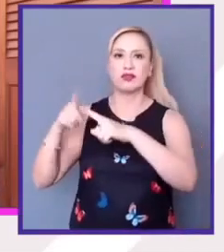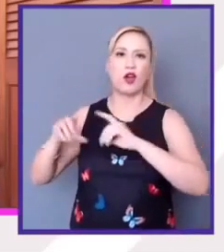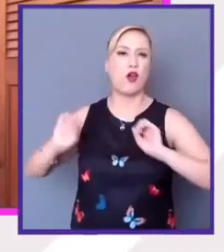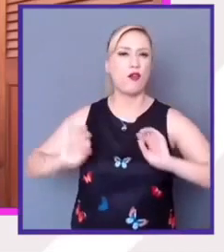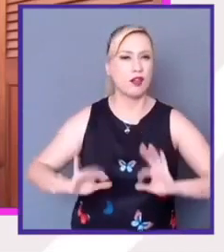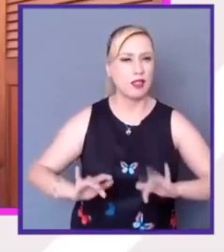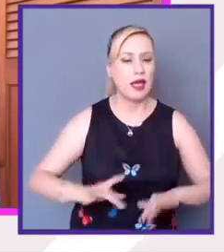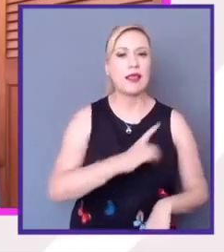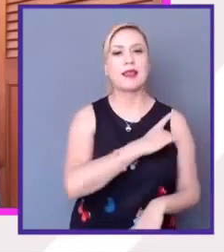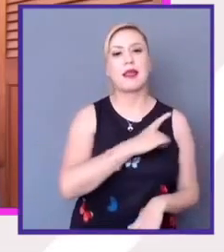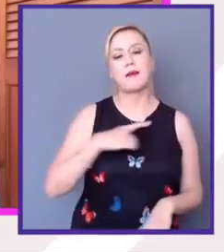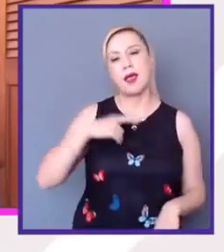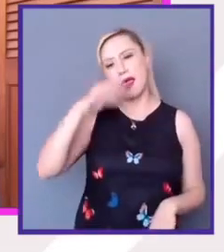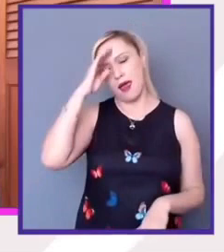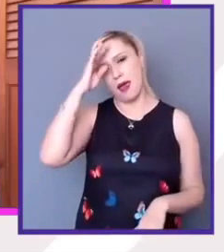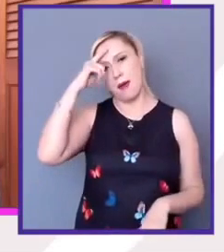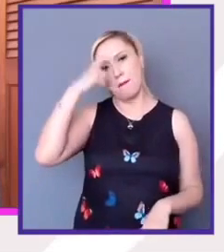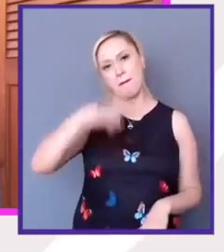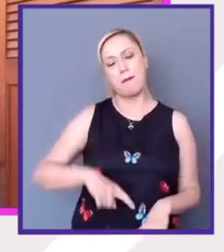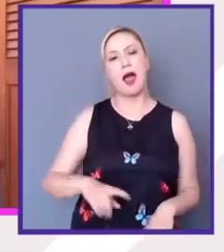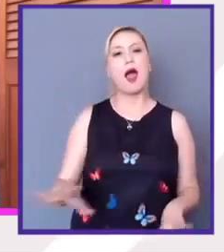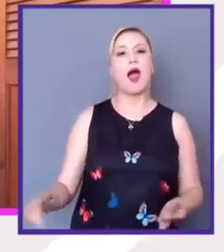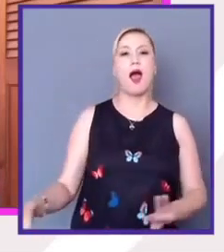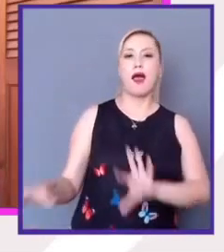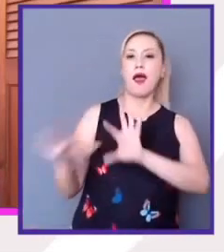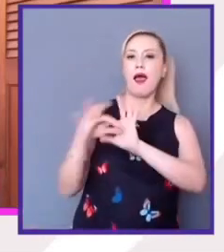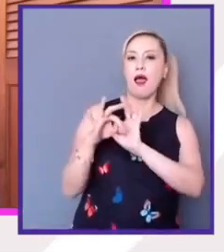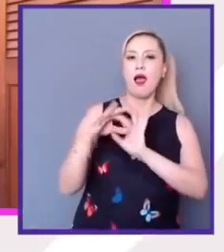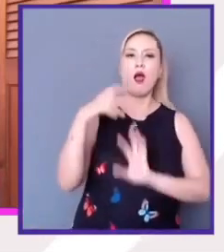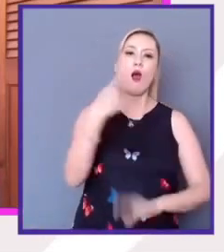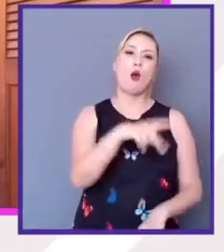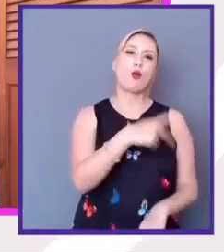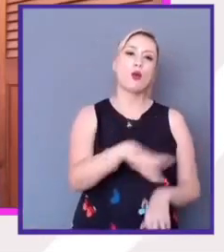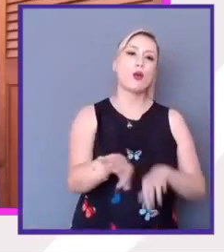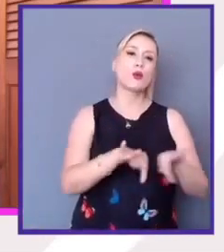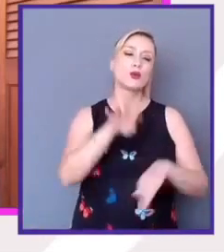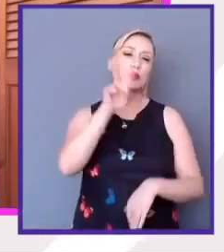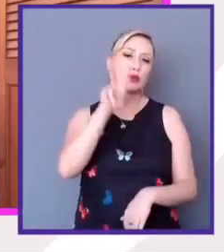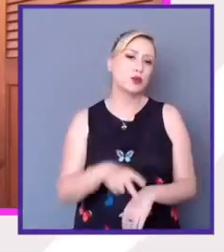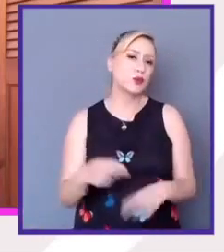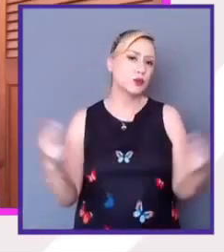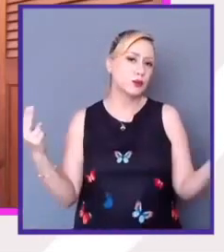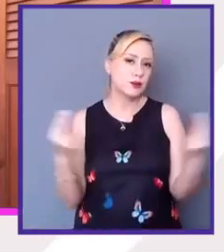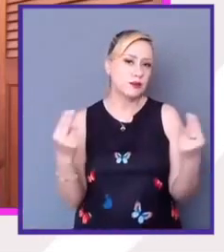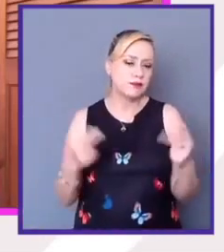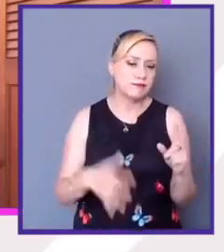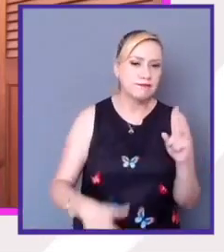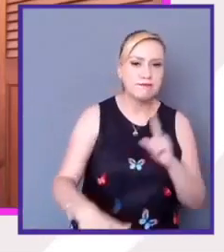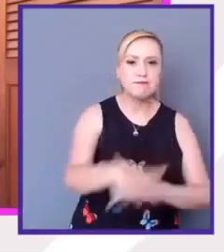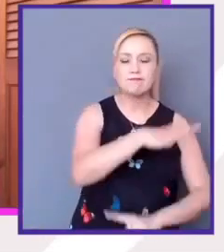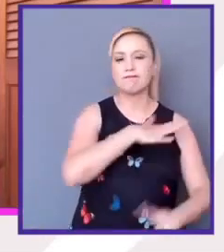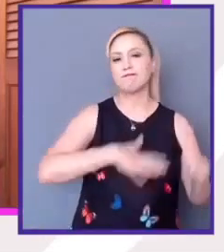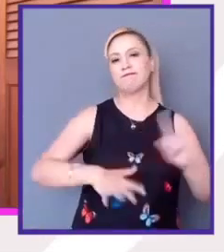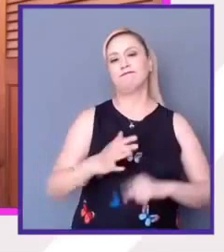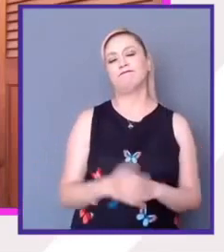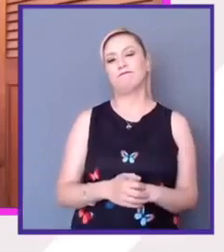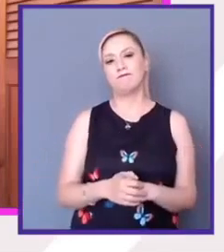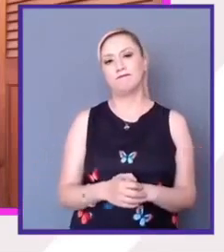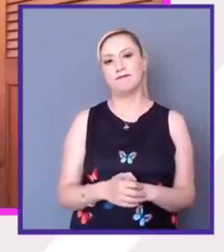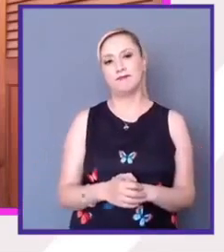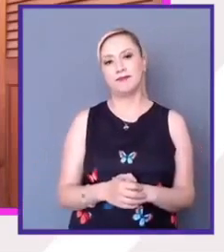políticas y estrategias también acorde a la realidad de la empresa y de la industria como tal.